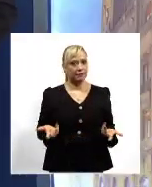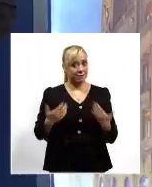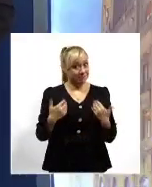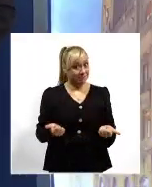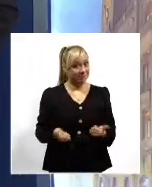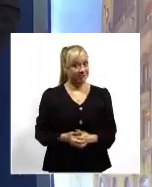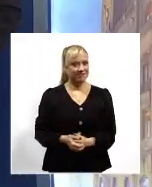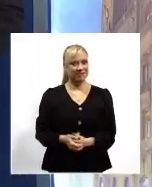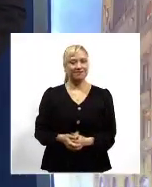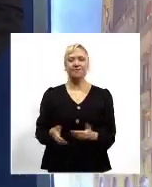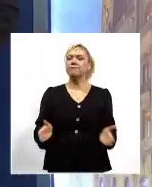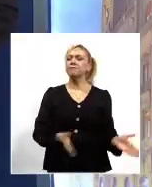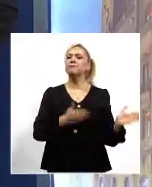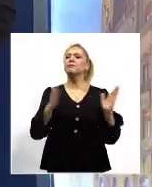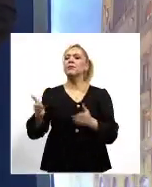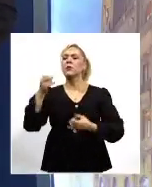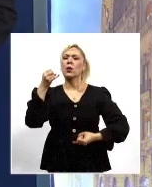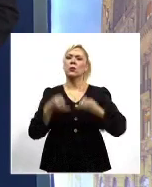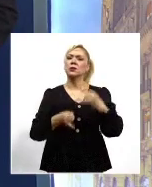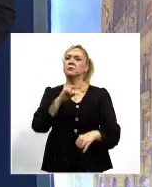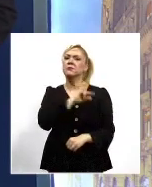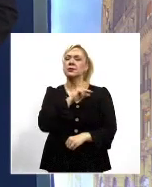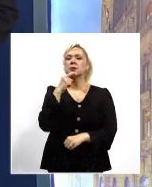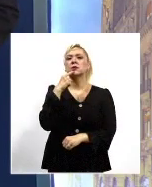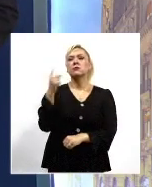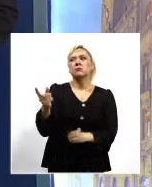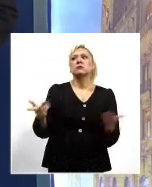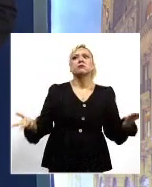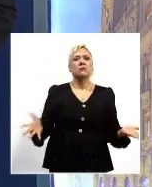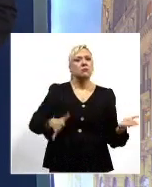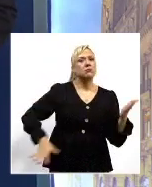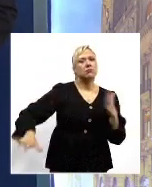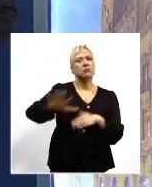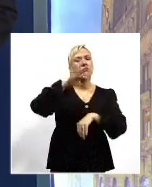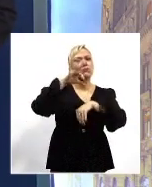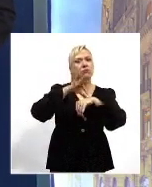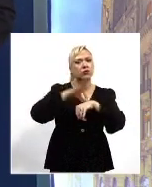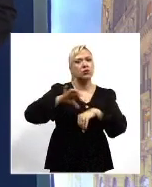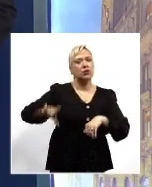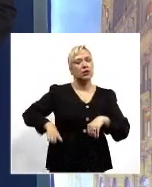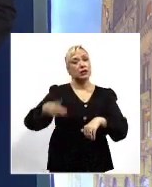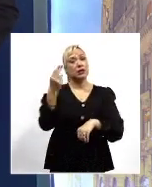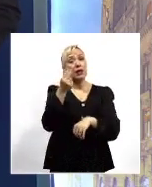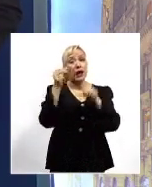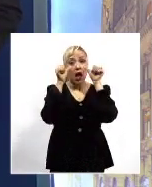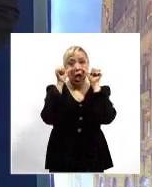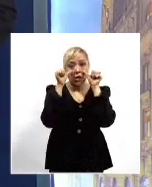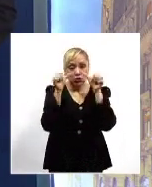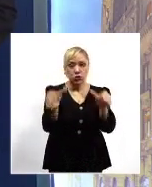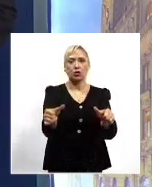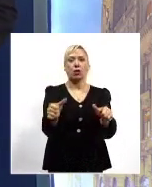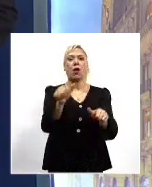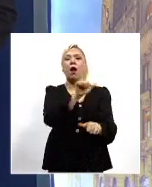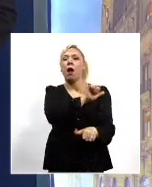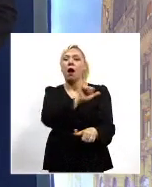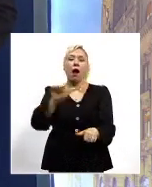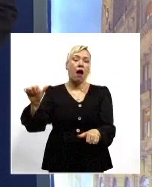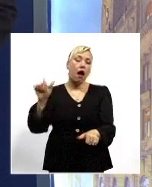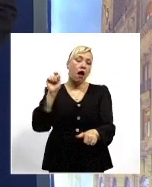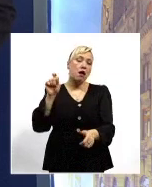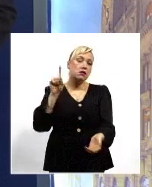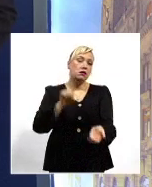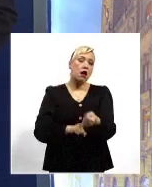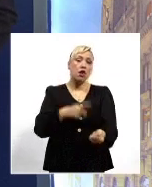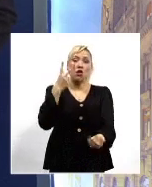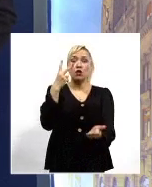En otros asuntos, una jueza de distrito se pronunció porque el sistema de salud pública brinde atención ininterrumpida a los más de 2